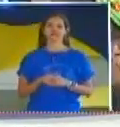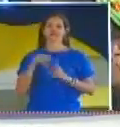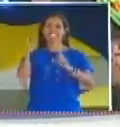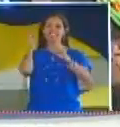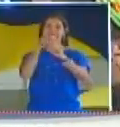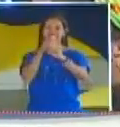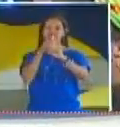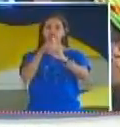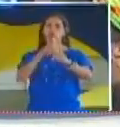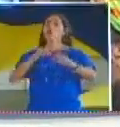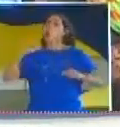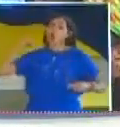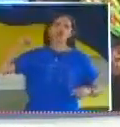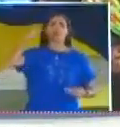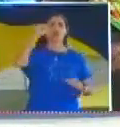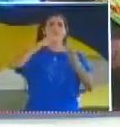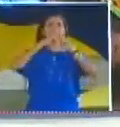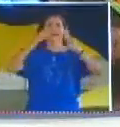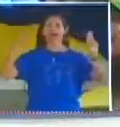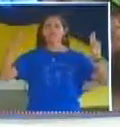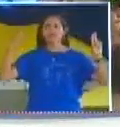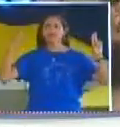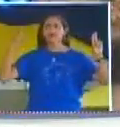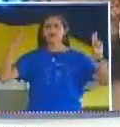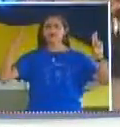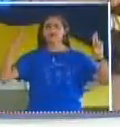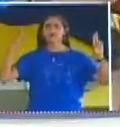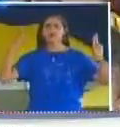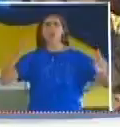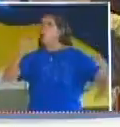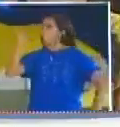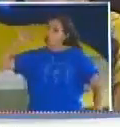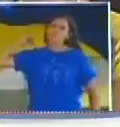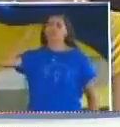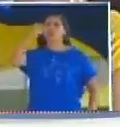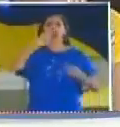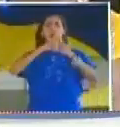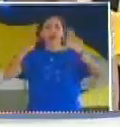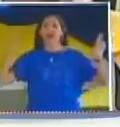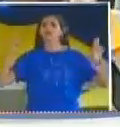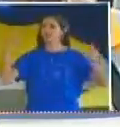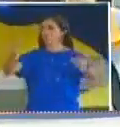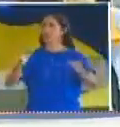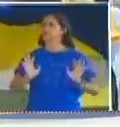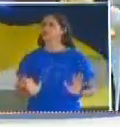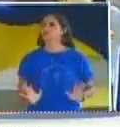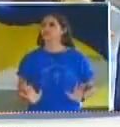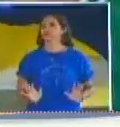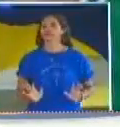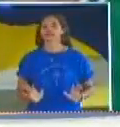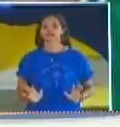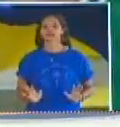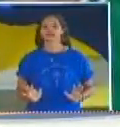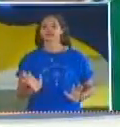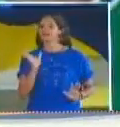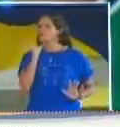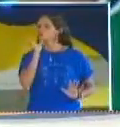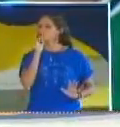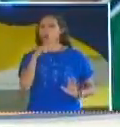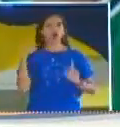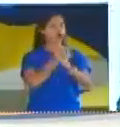destino, o triunfa la paz, o triunfa la paz, correcto. No hay